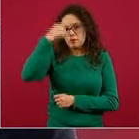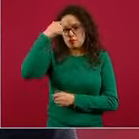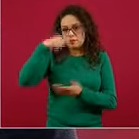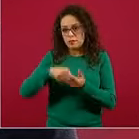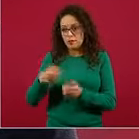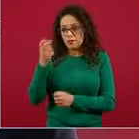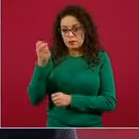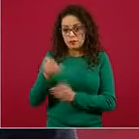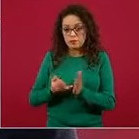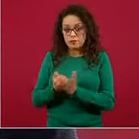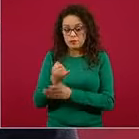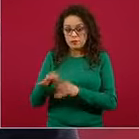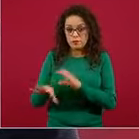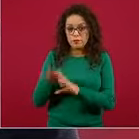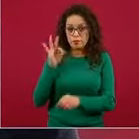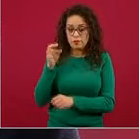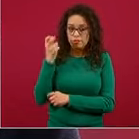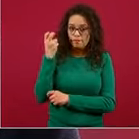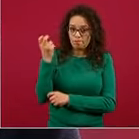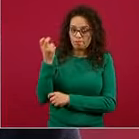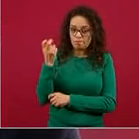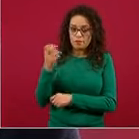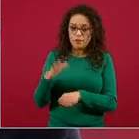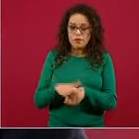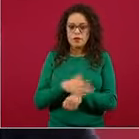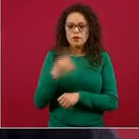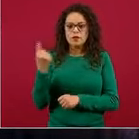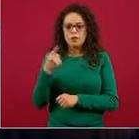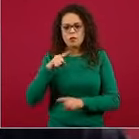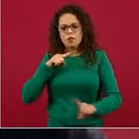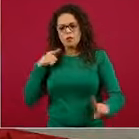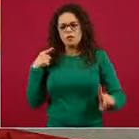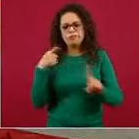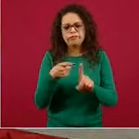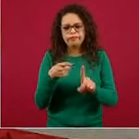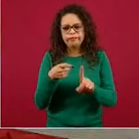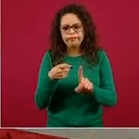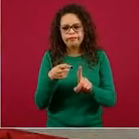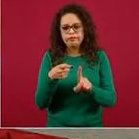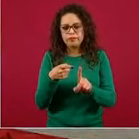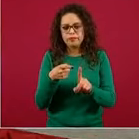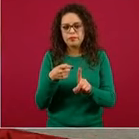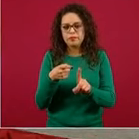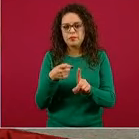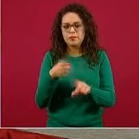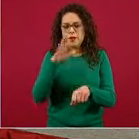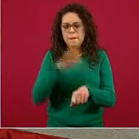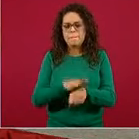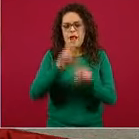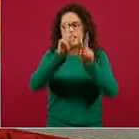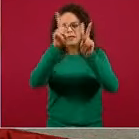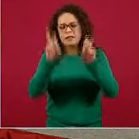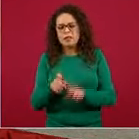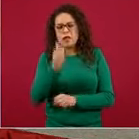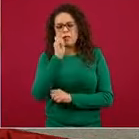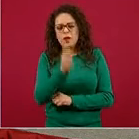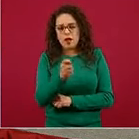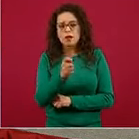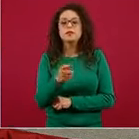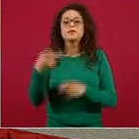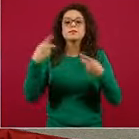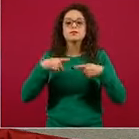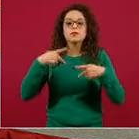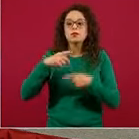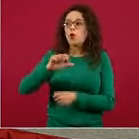tomó esta decisión. Dado que tiene un enfoque que va precisamente más dirigido al tema de viajeros